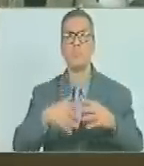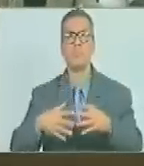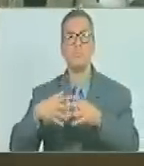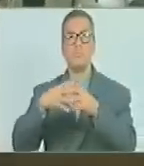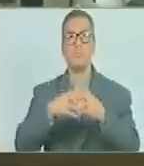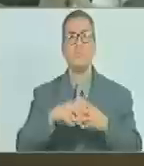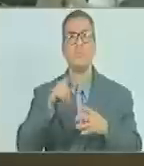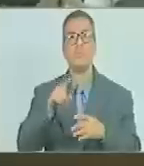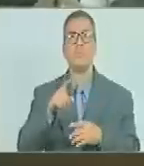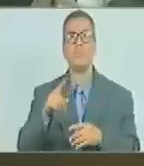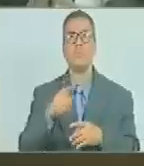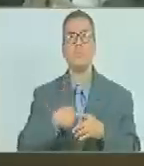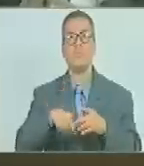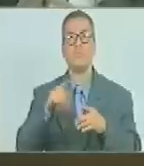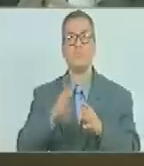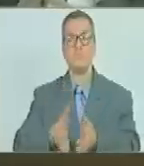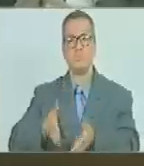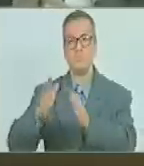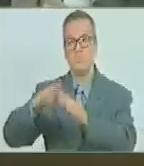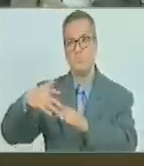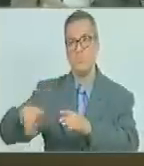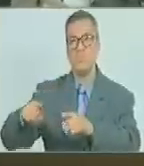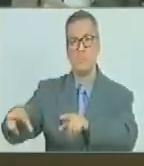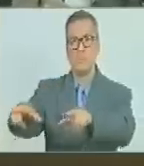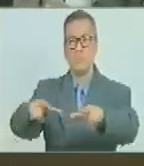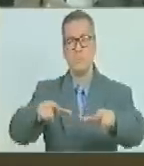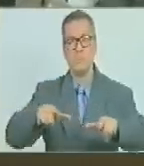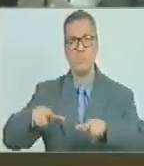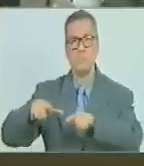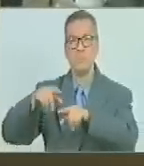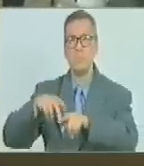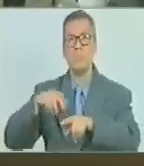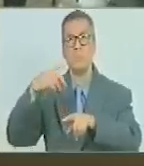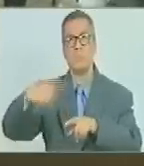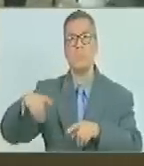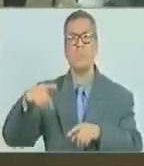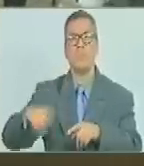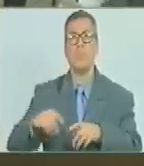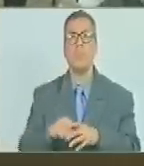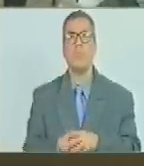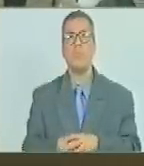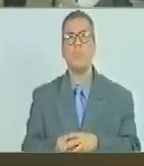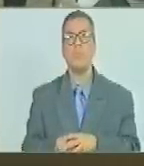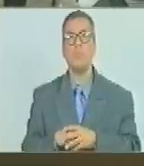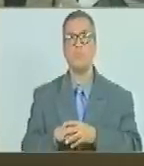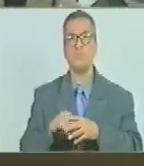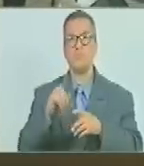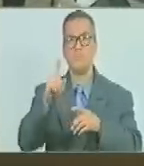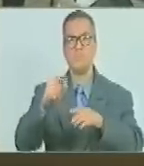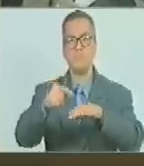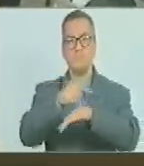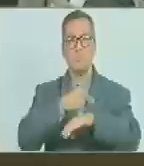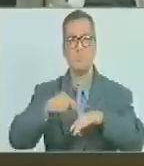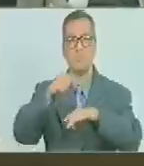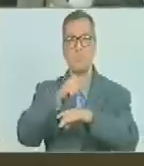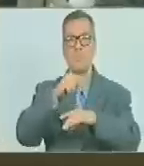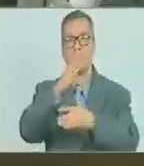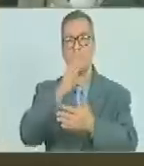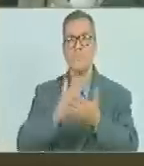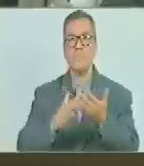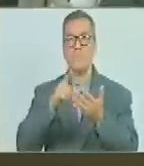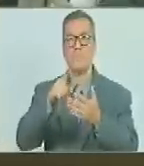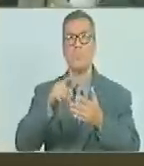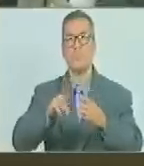Unidos, con un sector entre comillas democrático, iba a poner un gobierno de transición